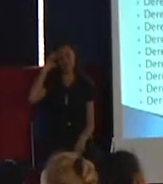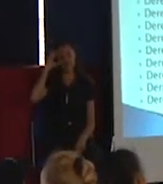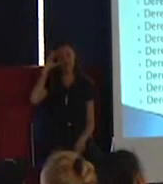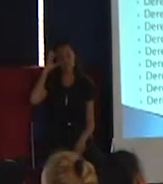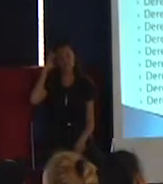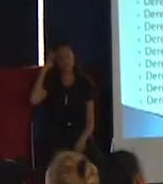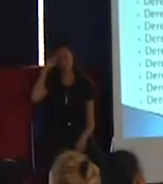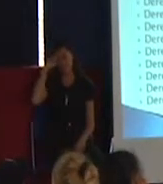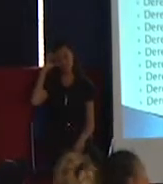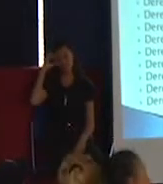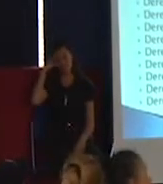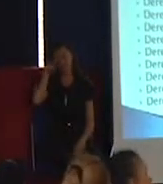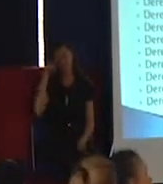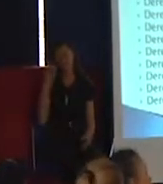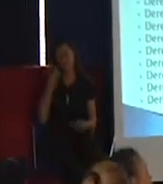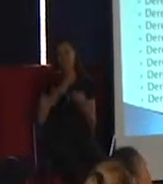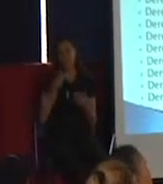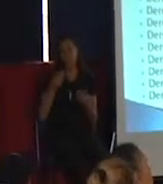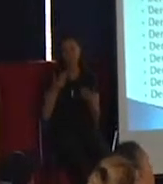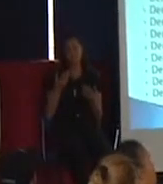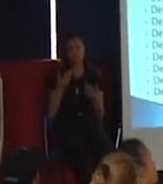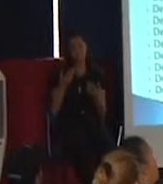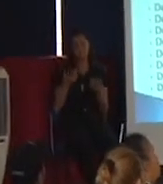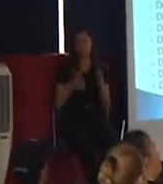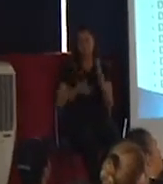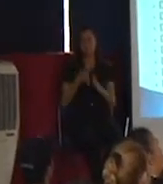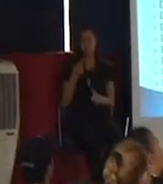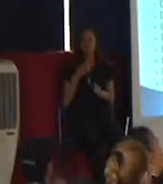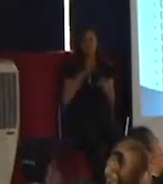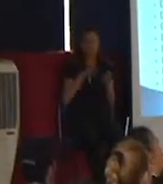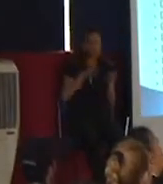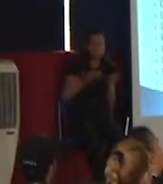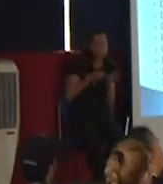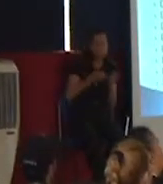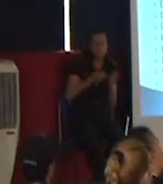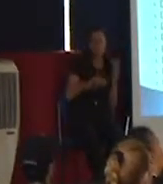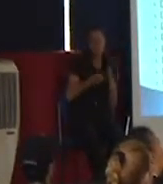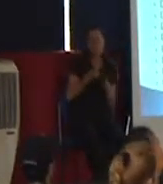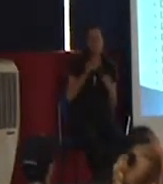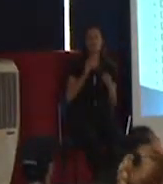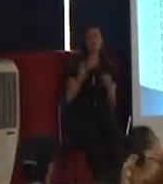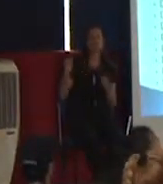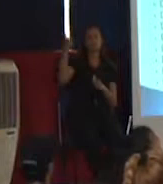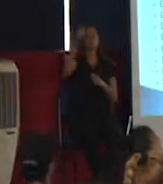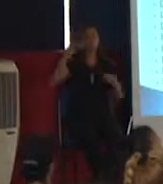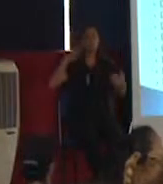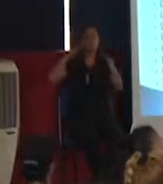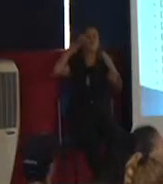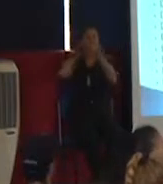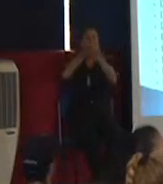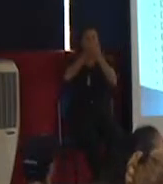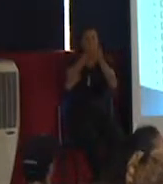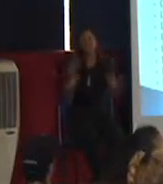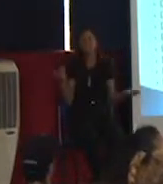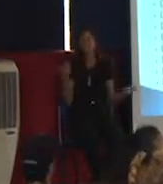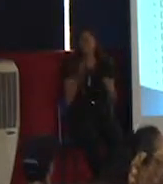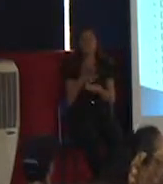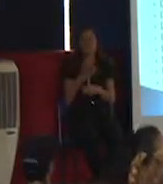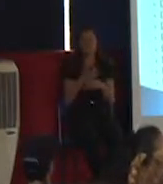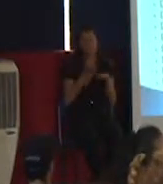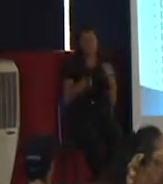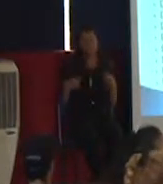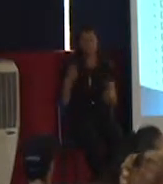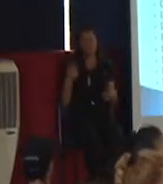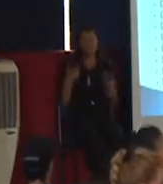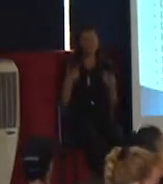¿sí? Que no agotamos esa vía interna, sino nos vamos directamente a otra vía, pues entonces como que se nos va a generar ahí ese choque de competencias,